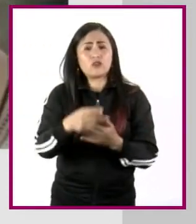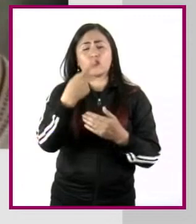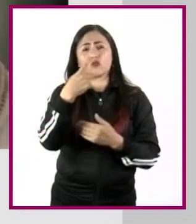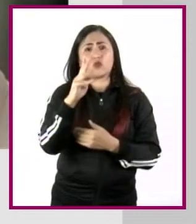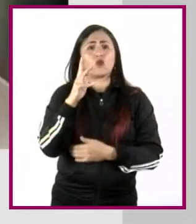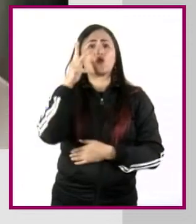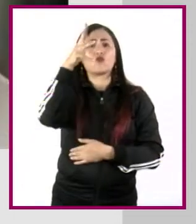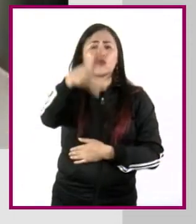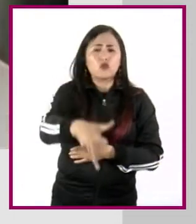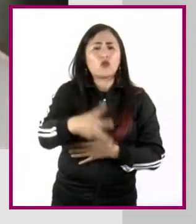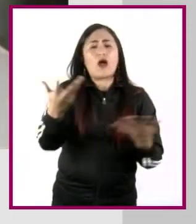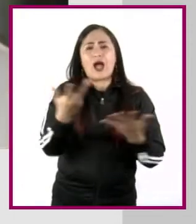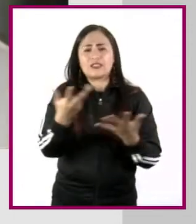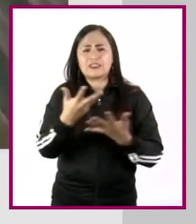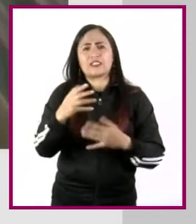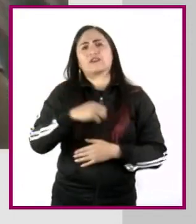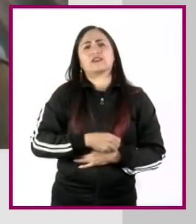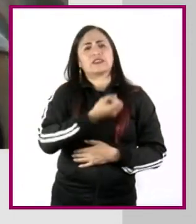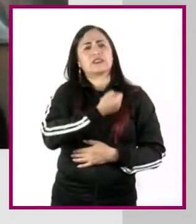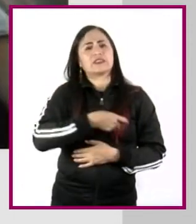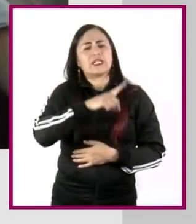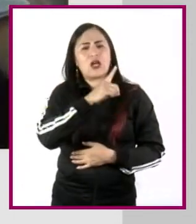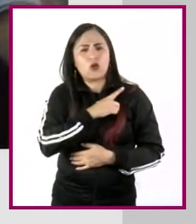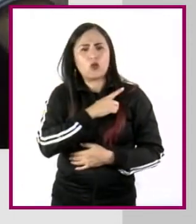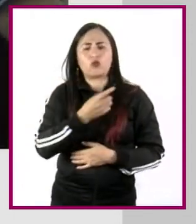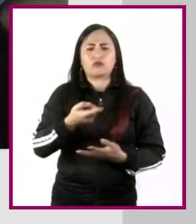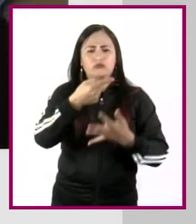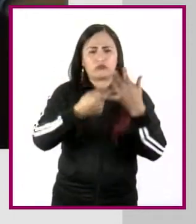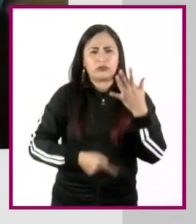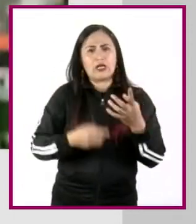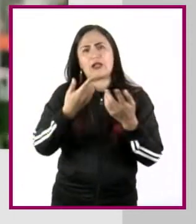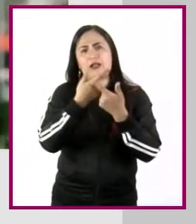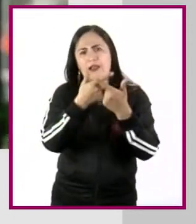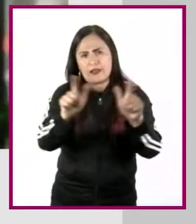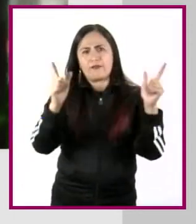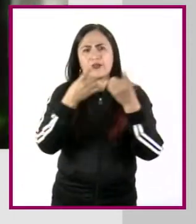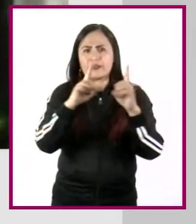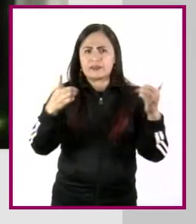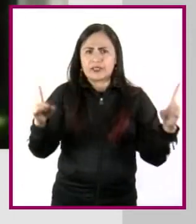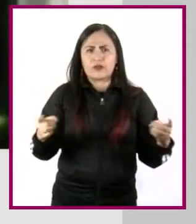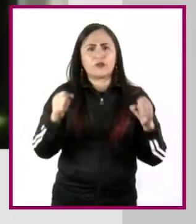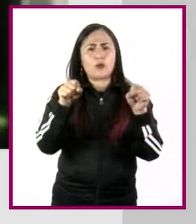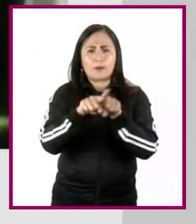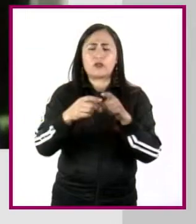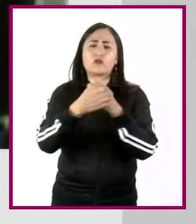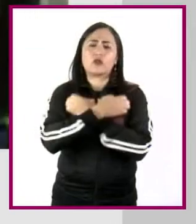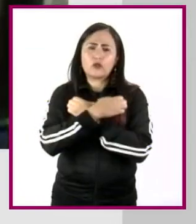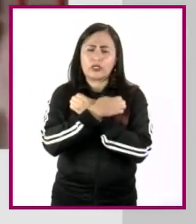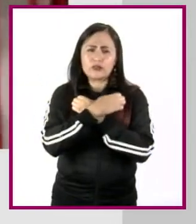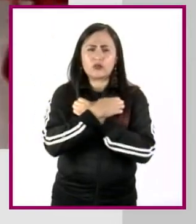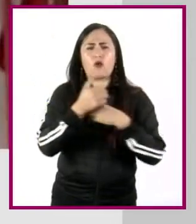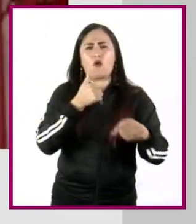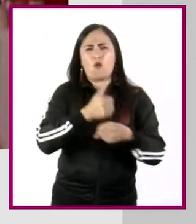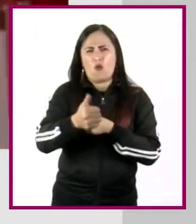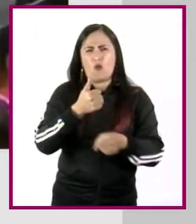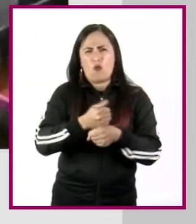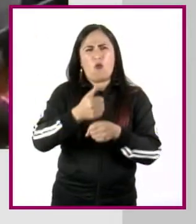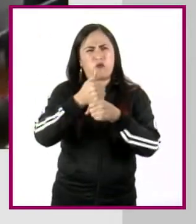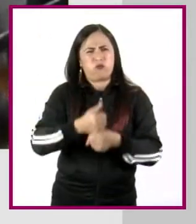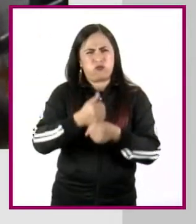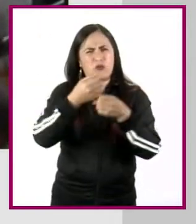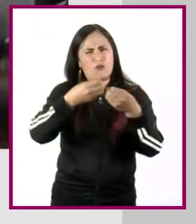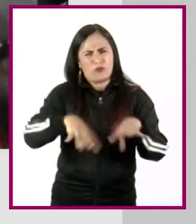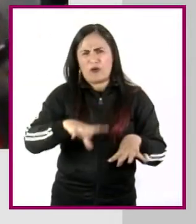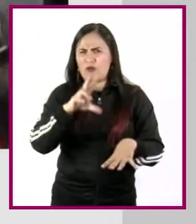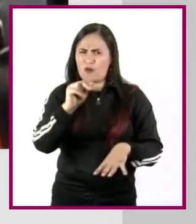a la información, a la salud, al libre desarrollo, a la educación y a vivir una vida libre de violencia.